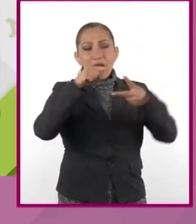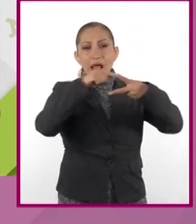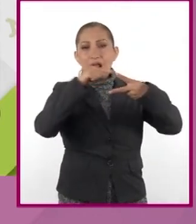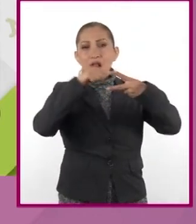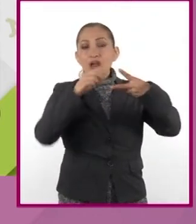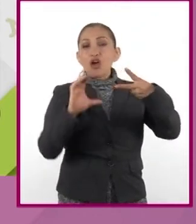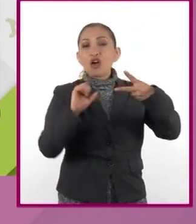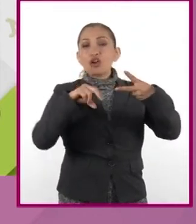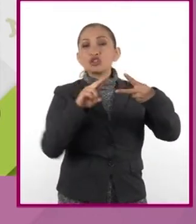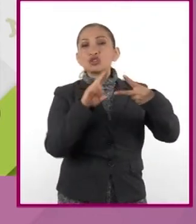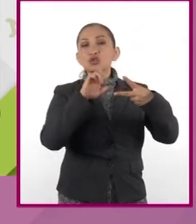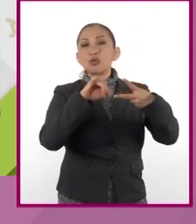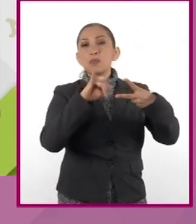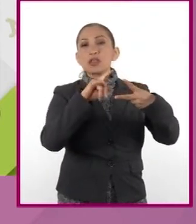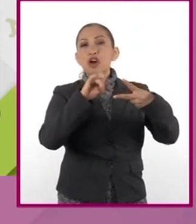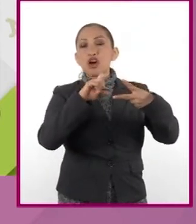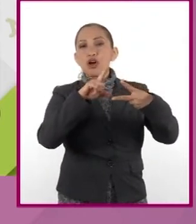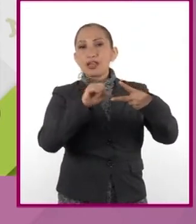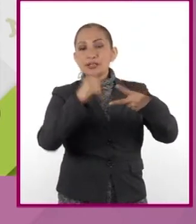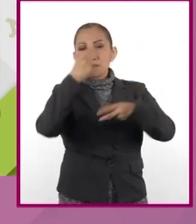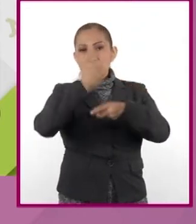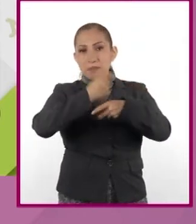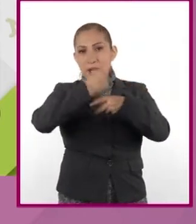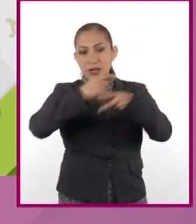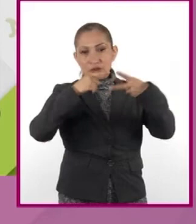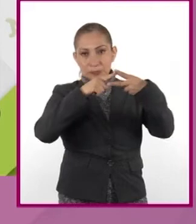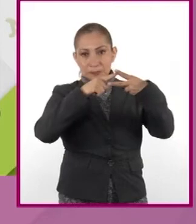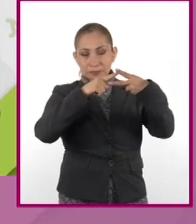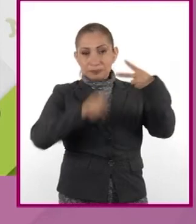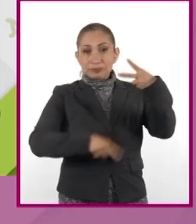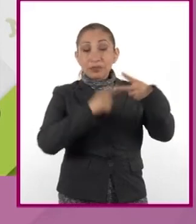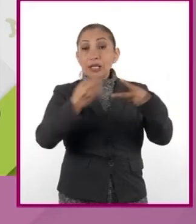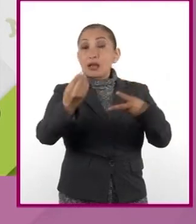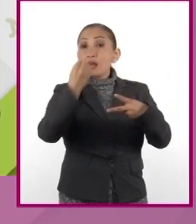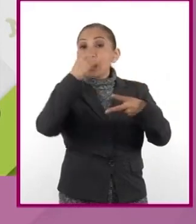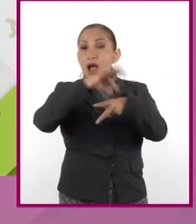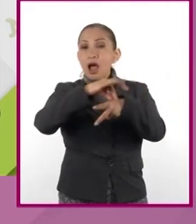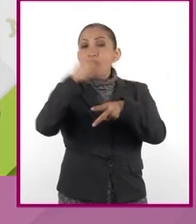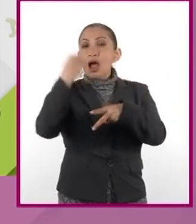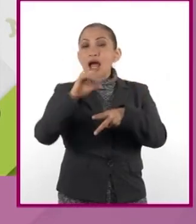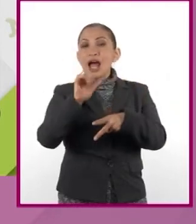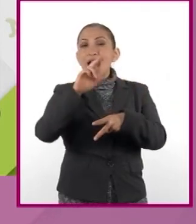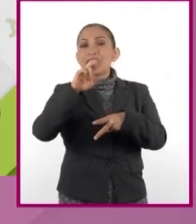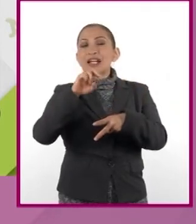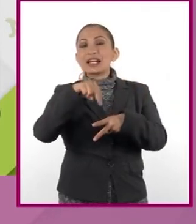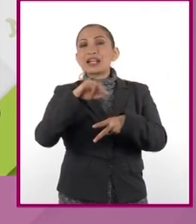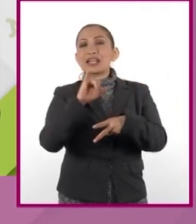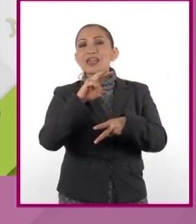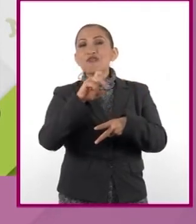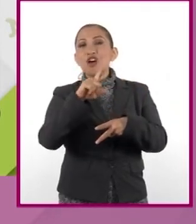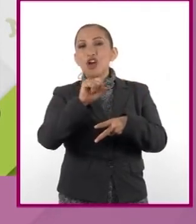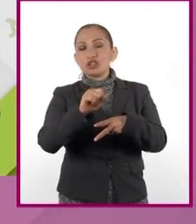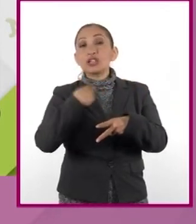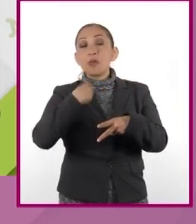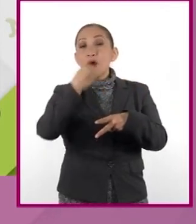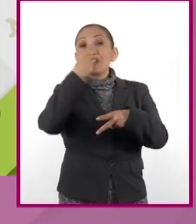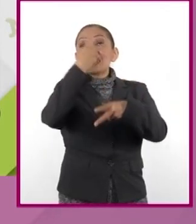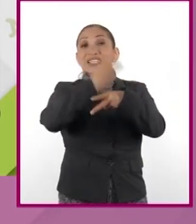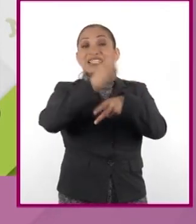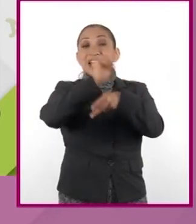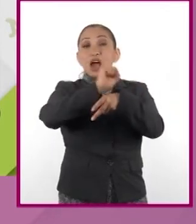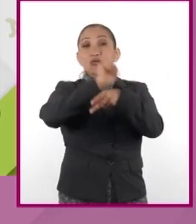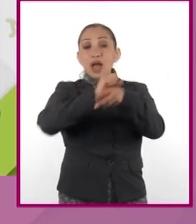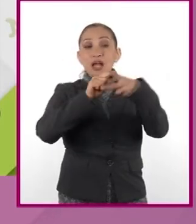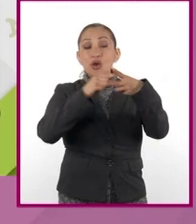los consumidores primarios. Por su parte, los carnívoros se denominan consumidores secundarios cuando se nutren de